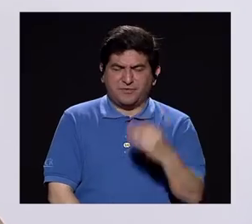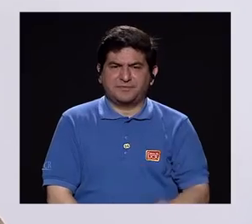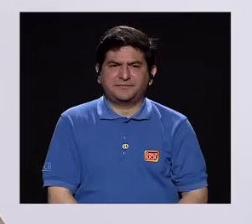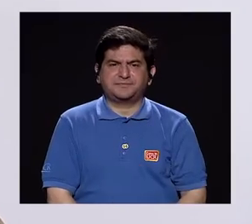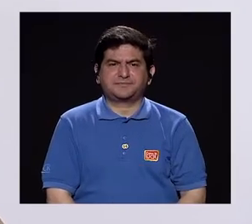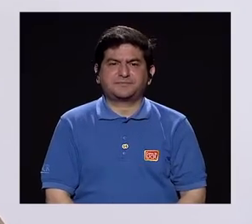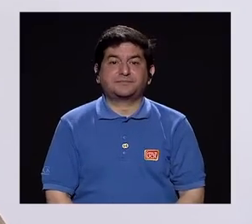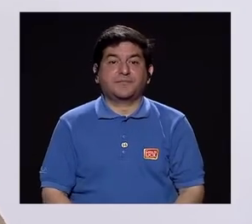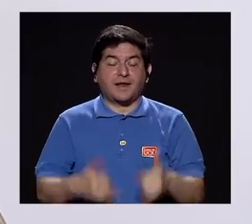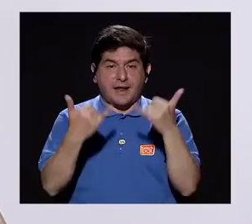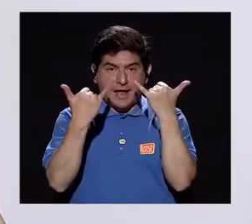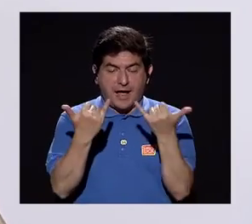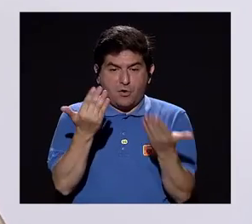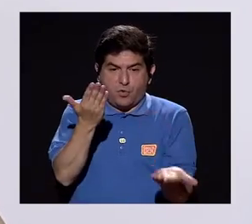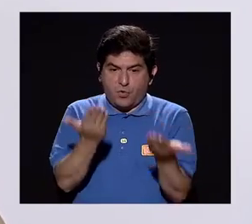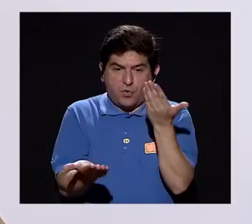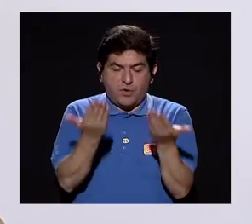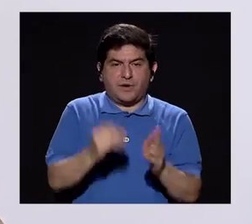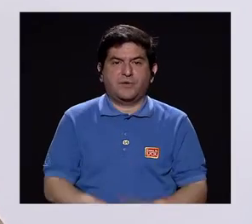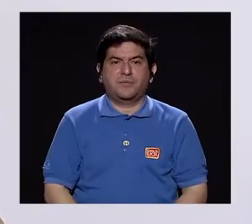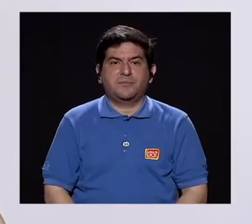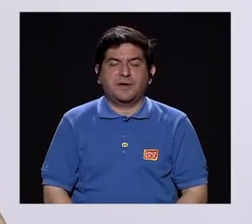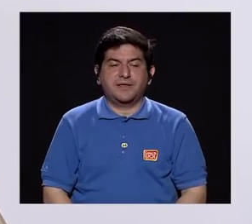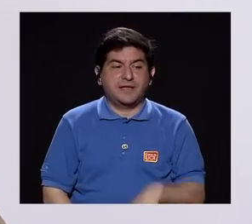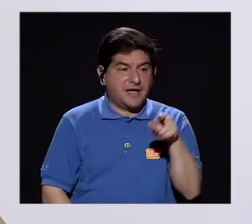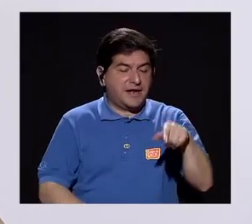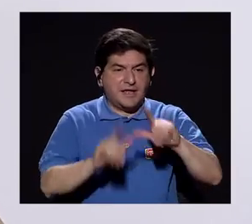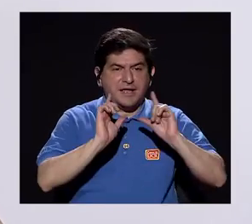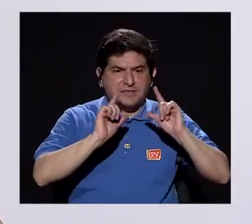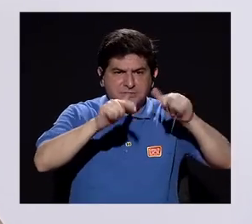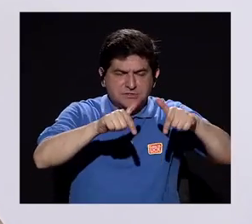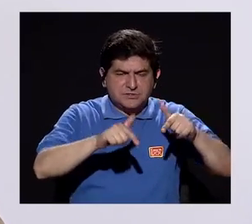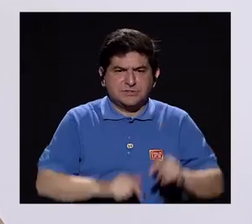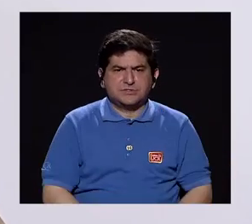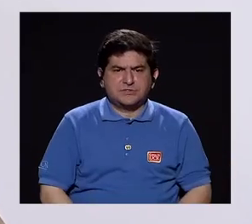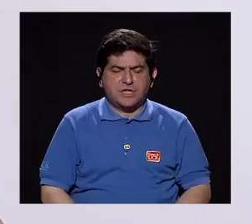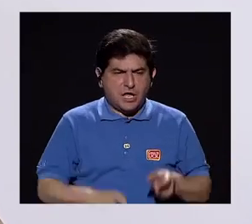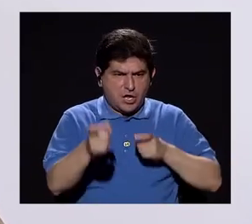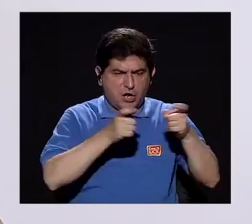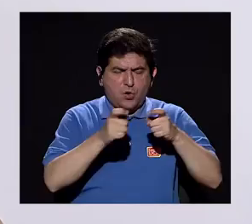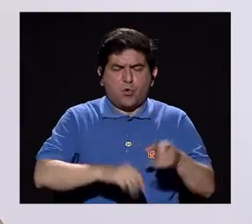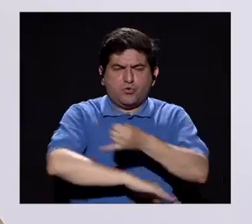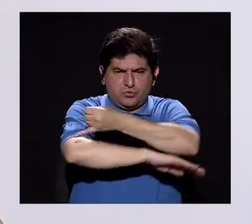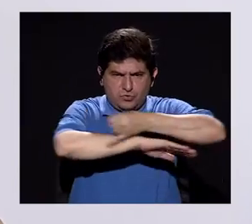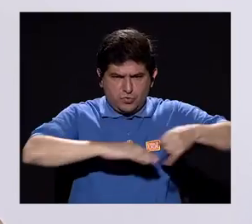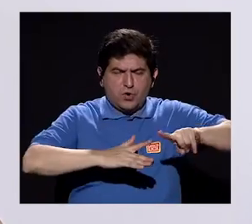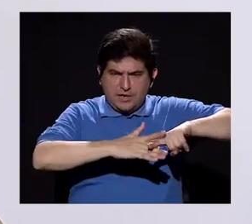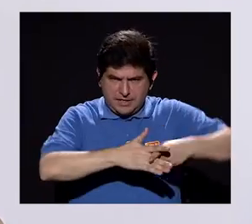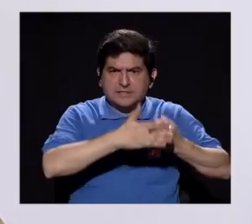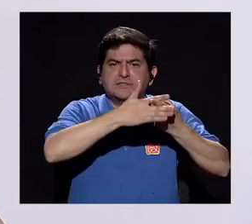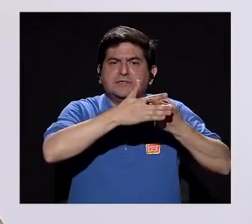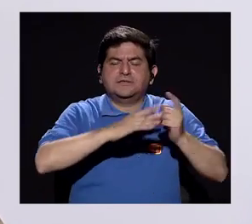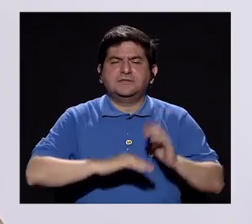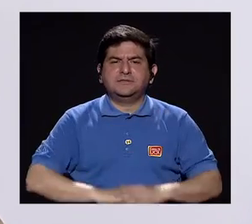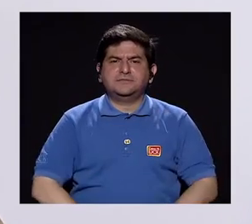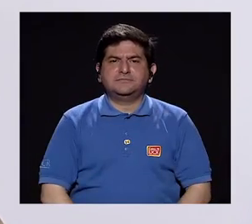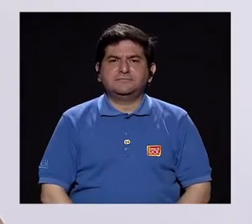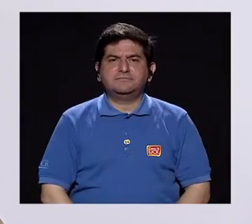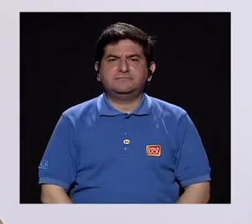manera ahora poder comparar con este relleno que tiene un control más más ingenieril desde el principio